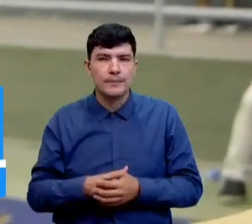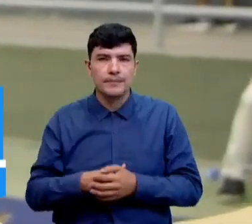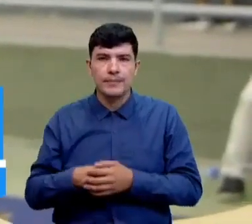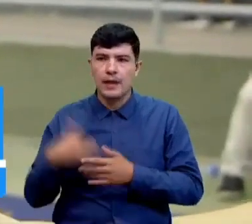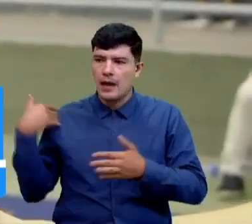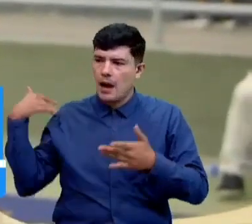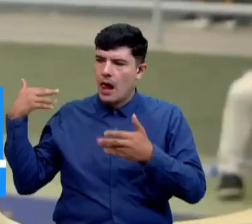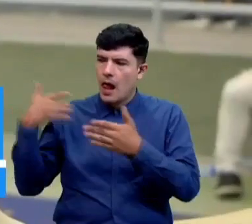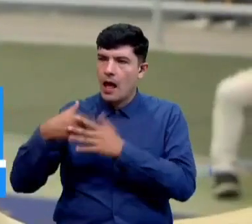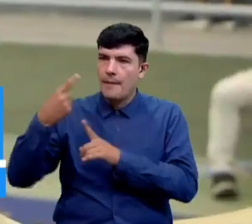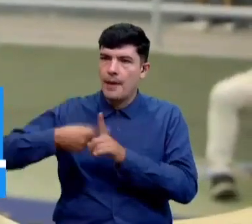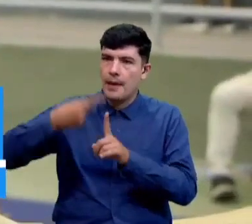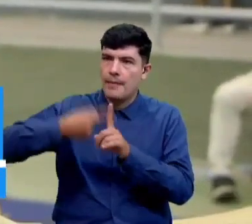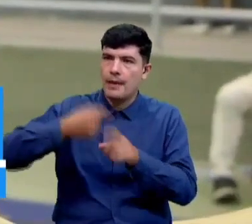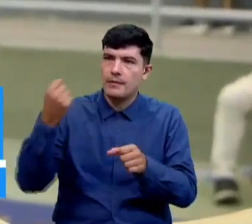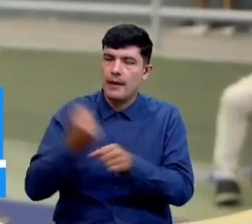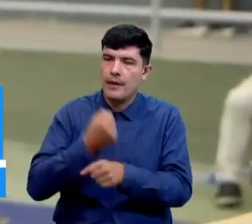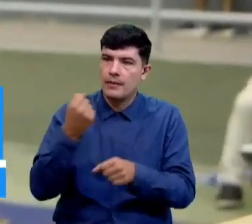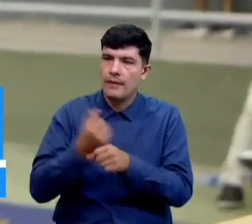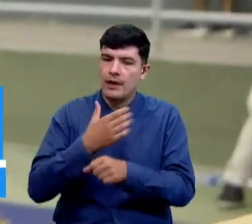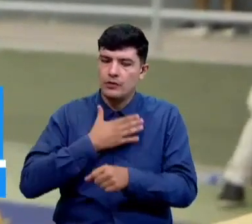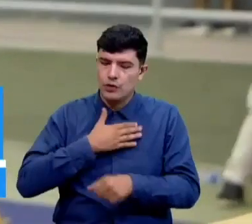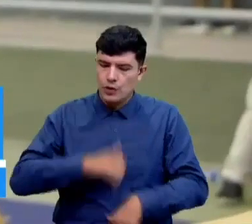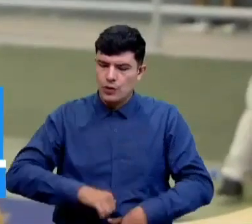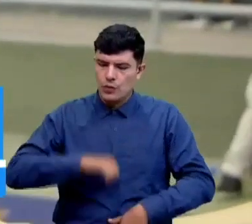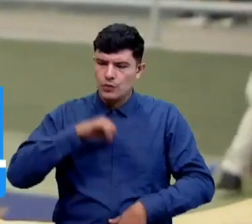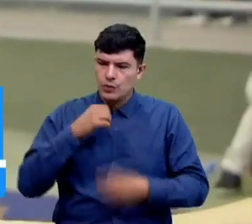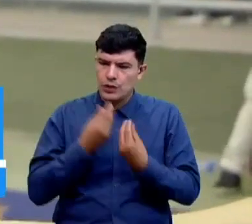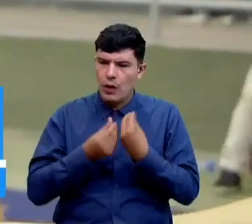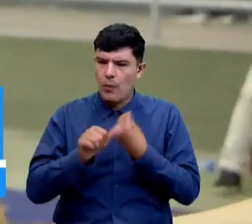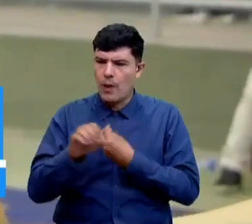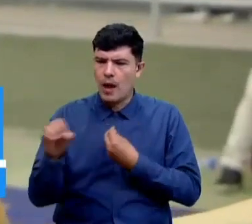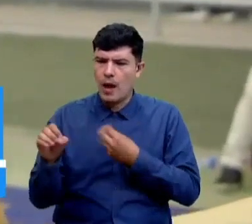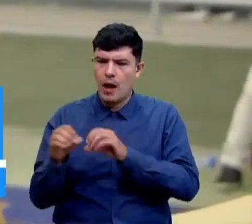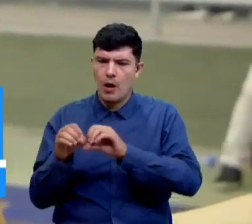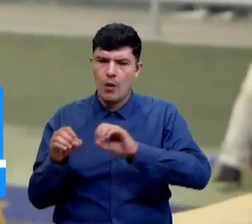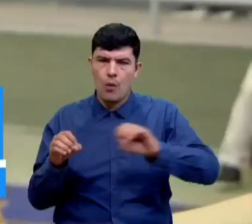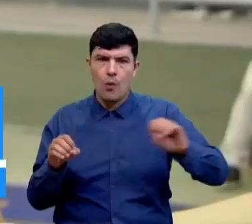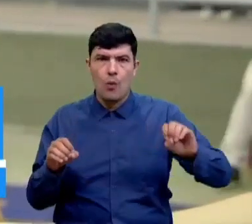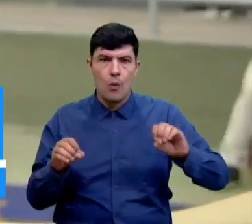durante estos meses. Muy orgullosa de todas mis compañeras y seguir adelante con el objetivo claro.